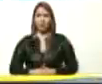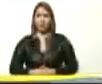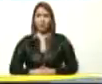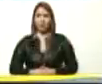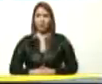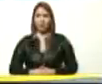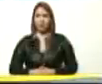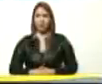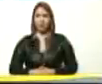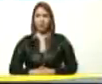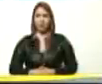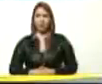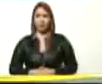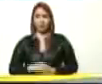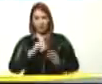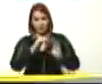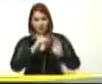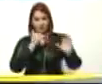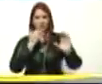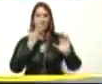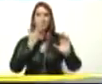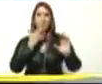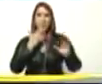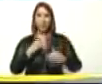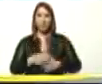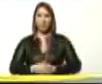aquí me escribió por ejemplo